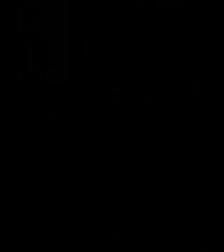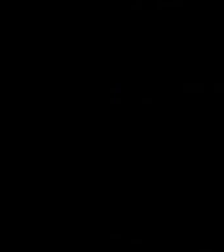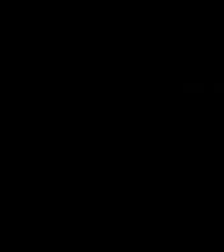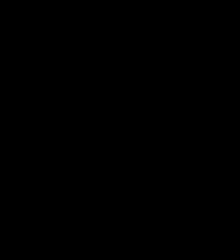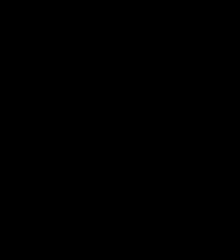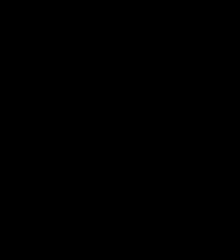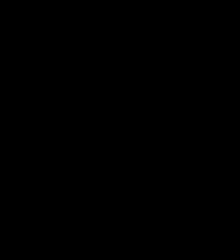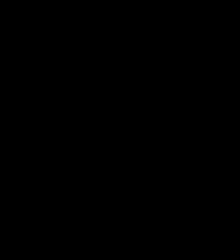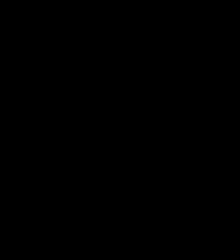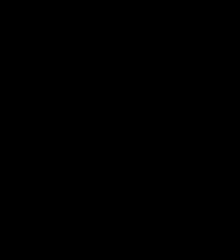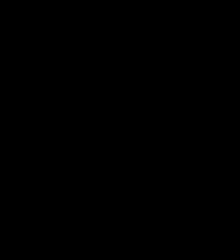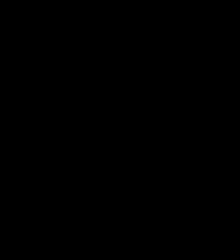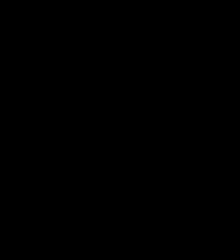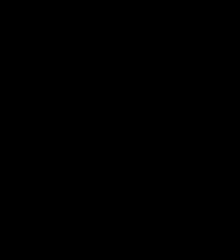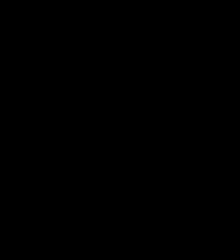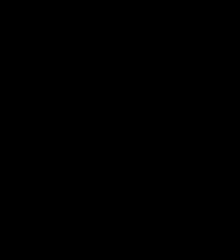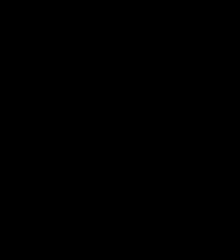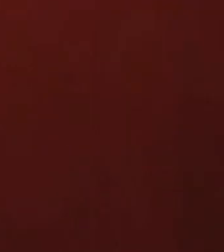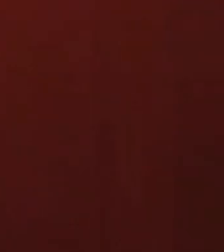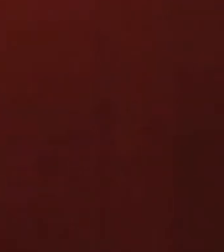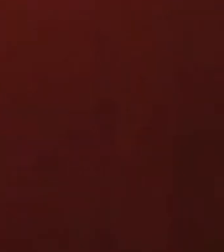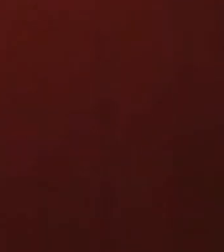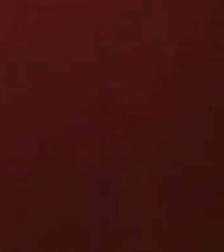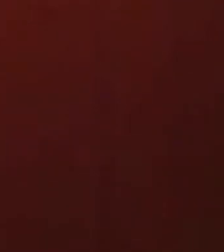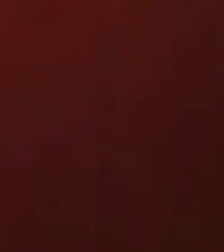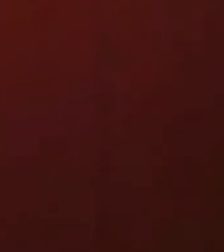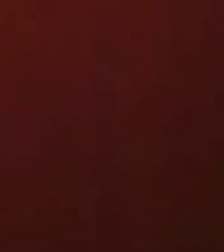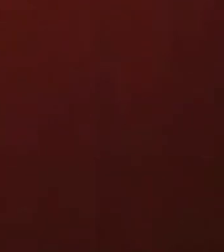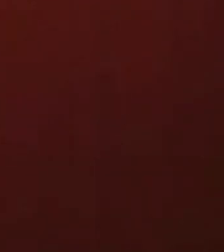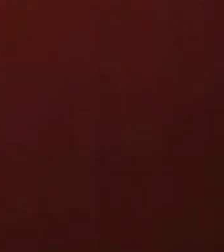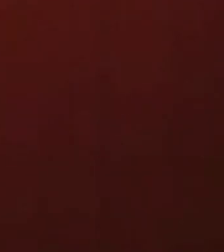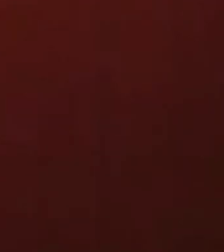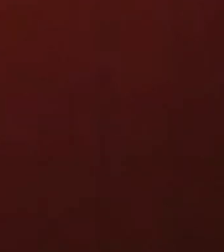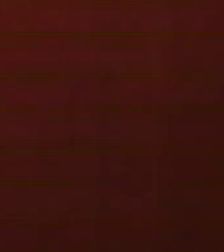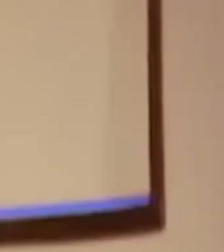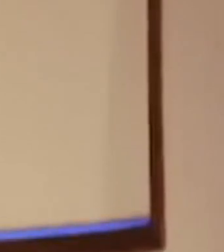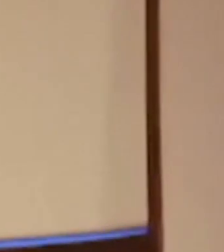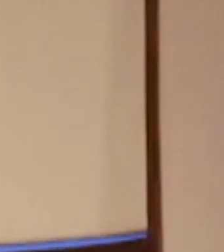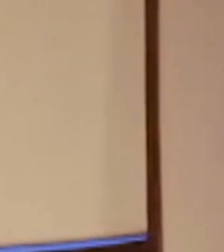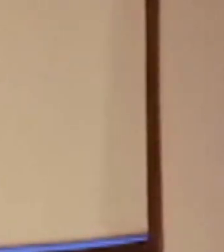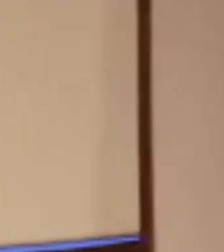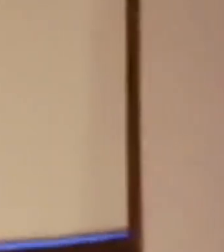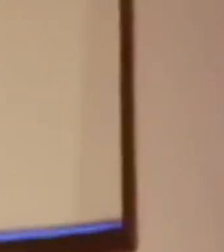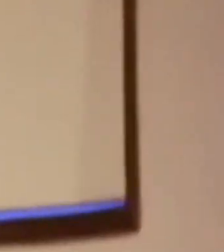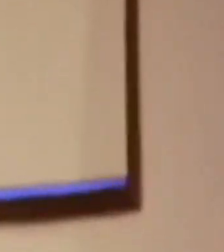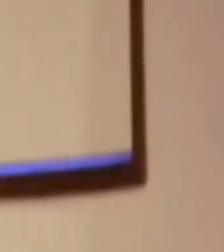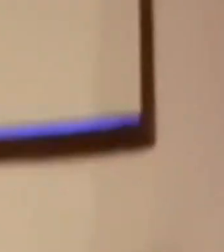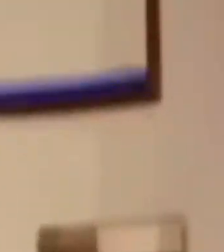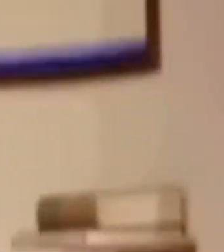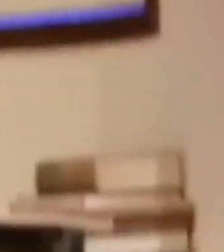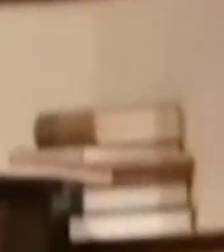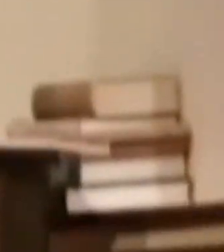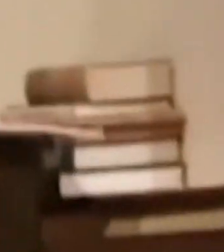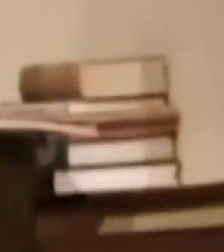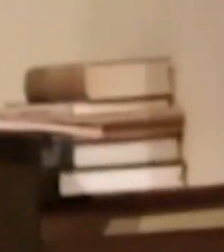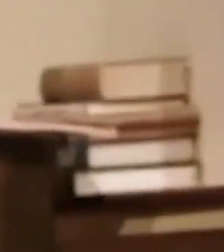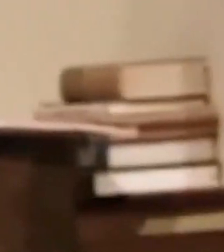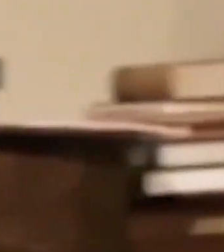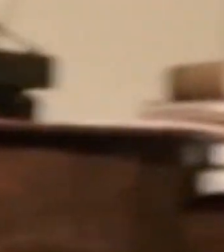obra de teatro Las Hijas del Pueblo, galardonada por el desempeño de la actriz Cristina Bruno Catania en la